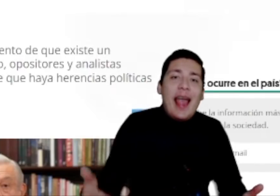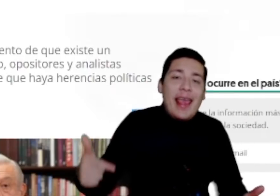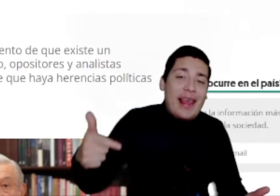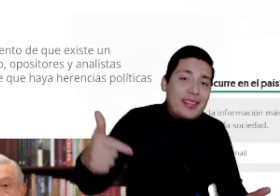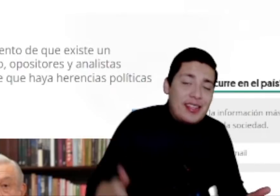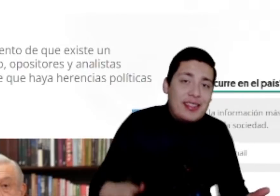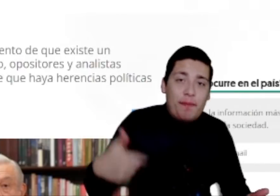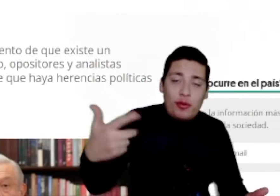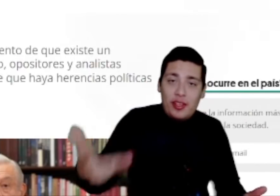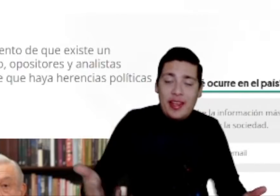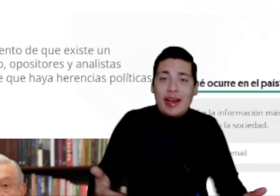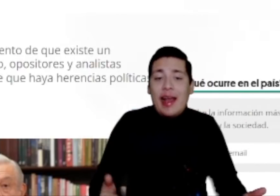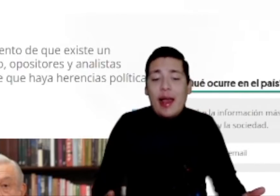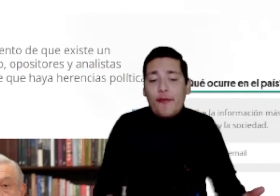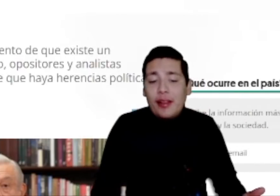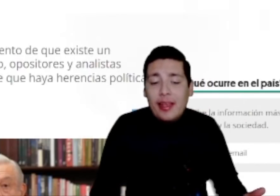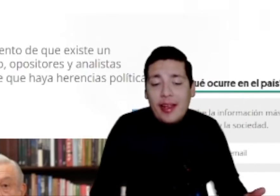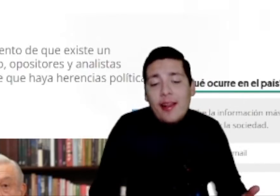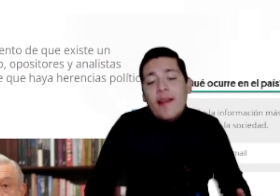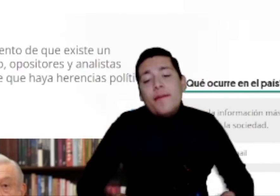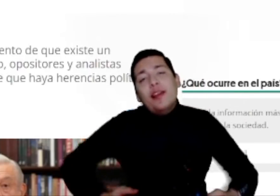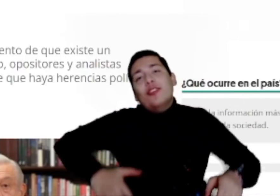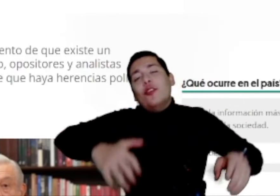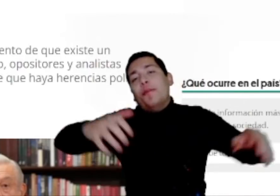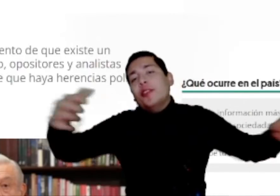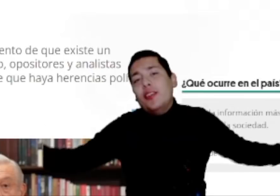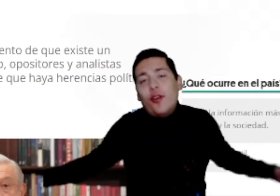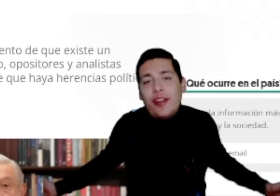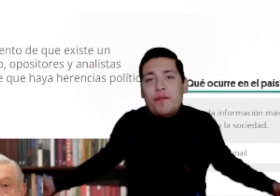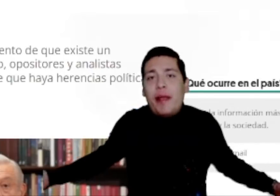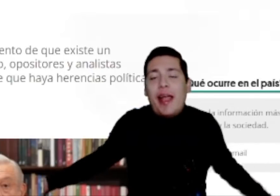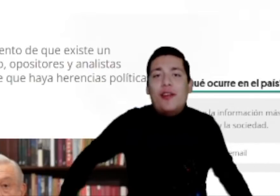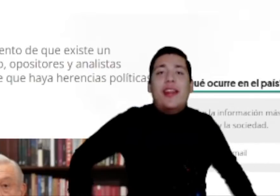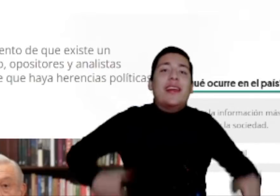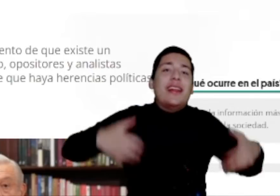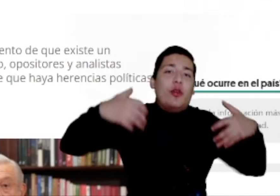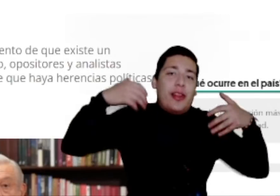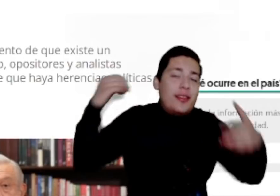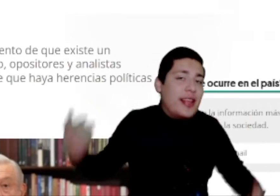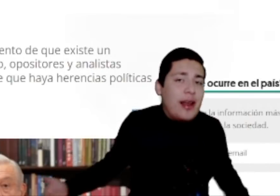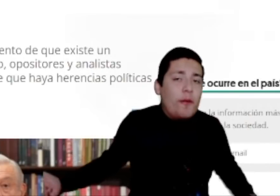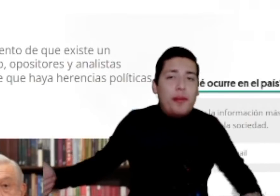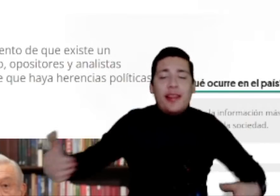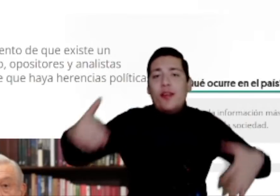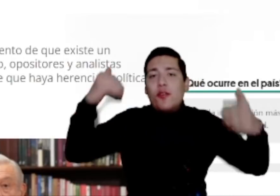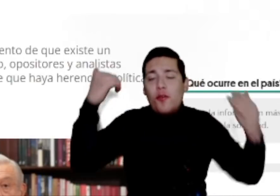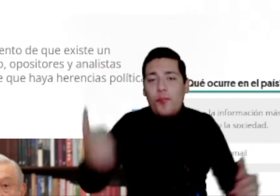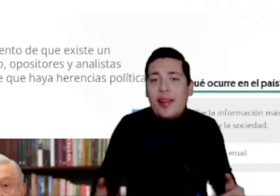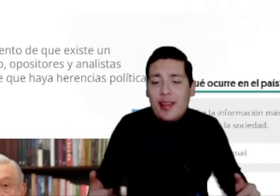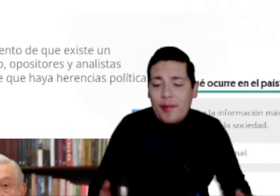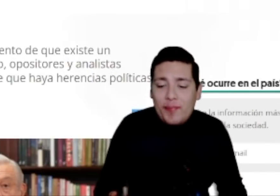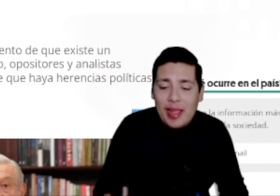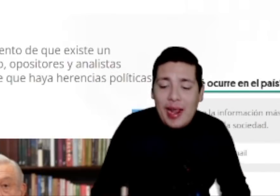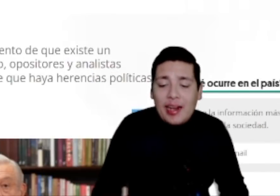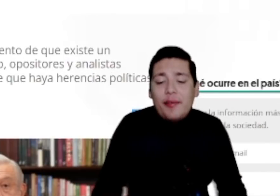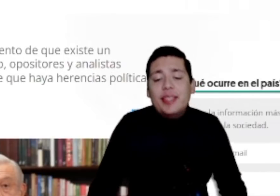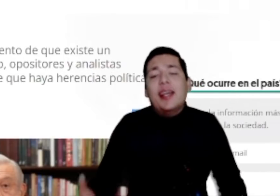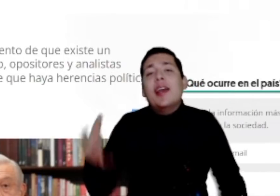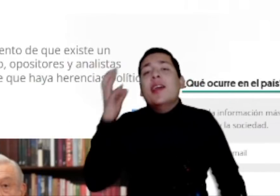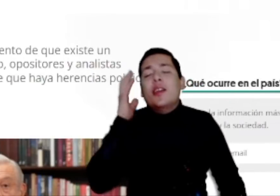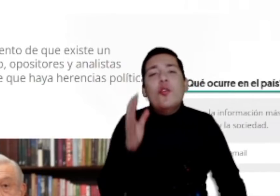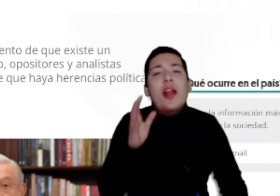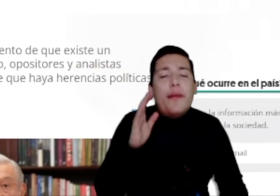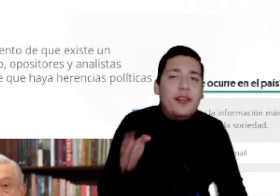que ya existe por si llega a faltar él, pues los opositores pegaron el grito en el cielo, perdieron completamente la